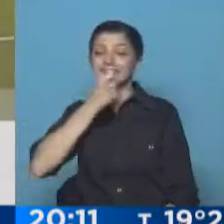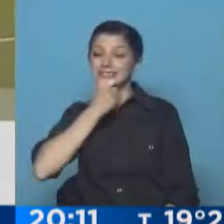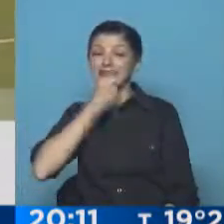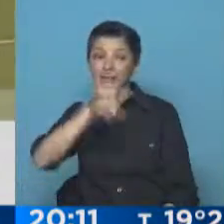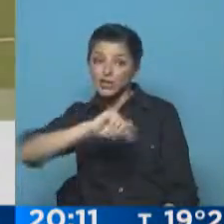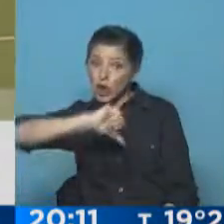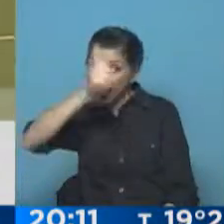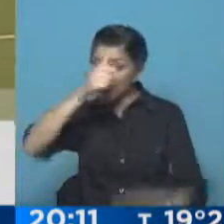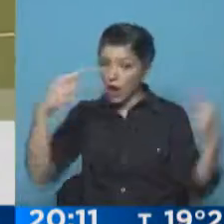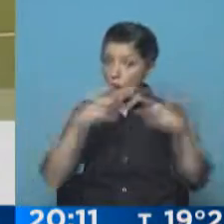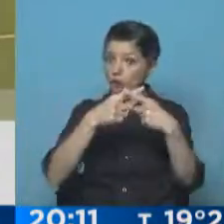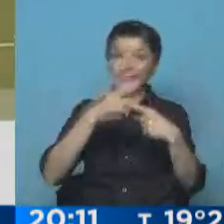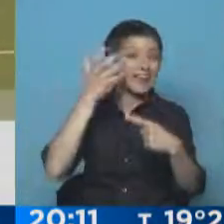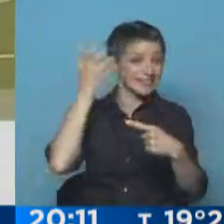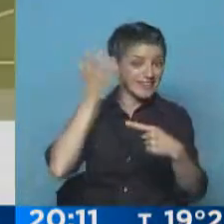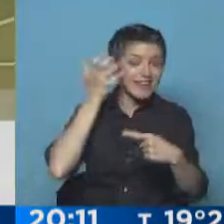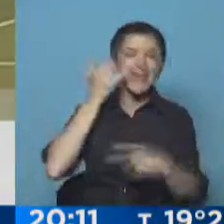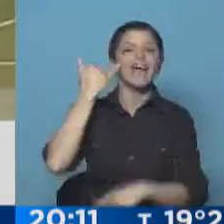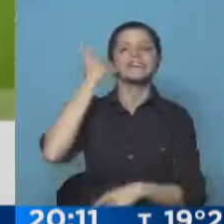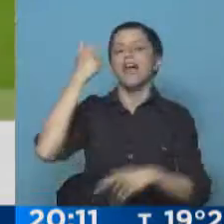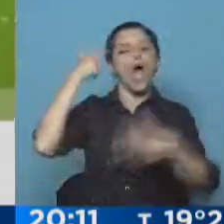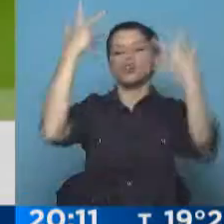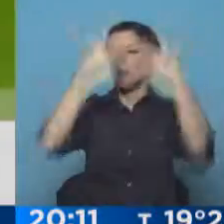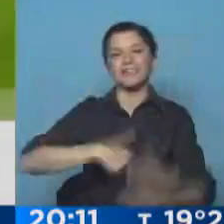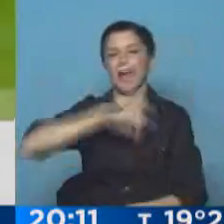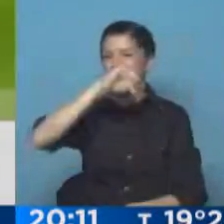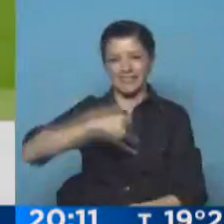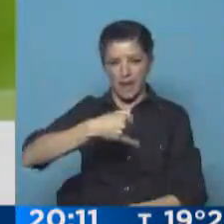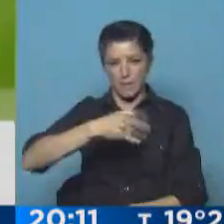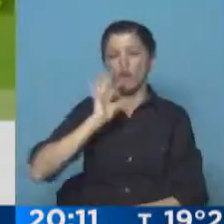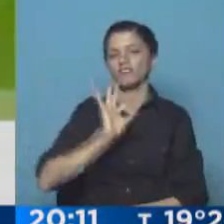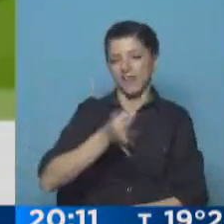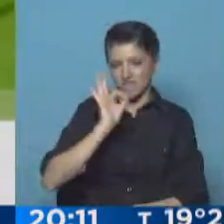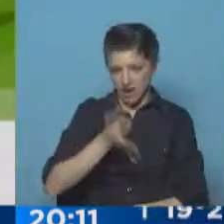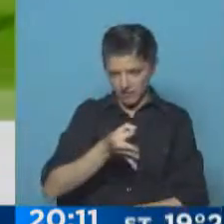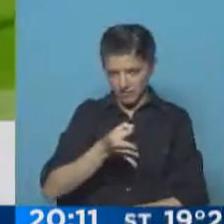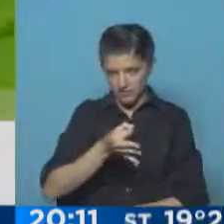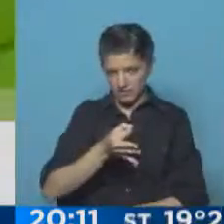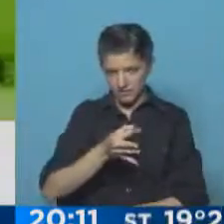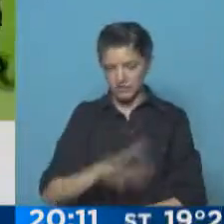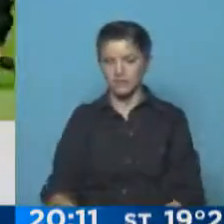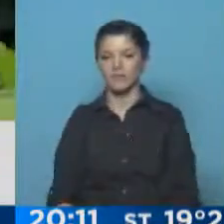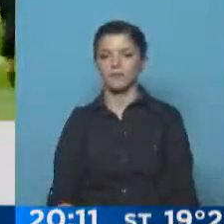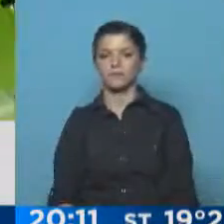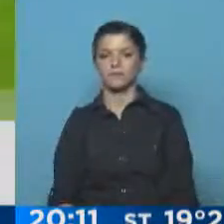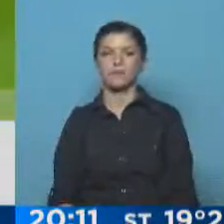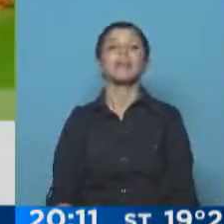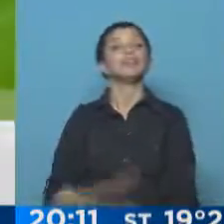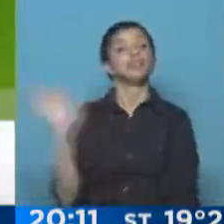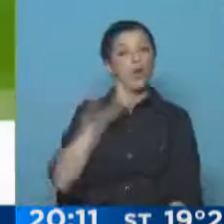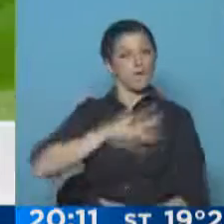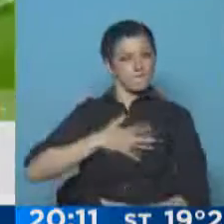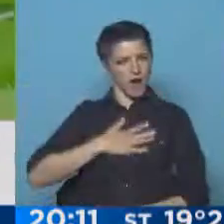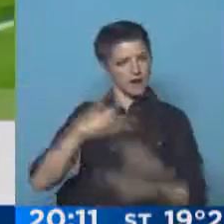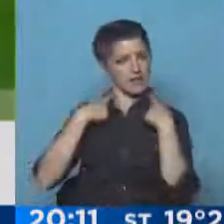en la Bombonera van a dar la vuelta. Algo que reclamaron, por supuesto, a los gritos en